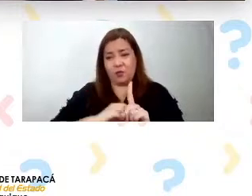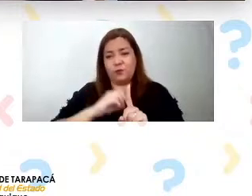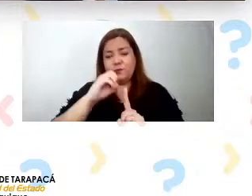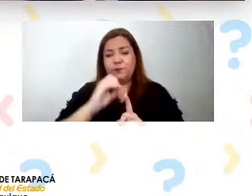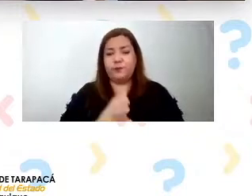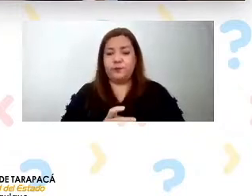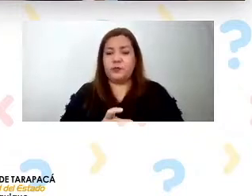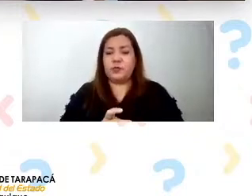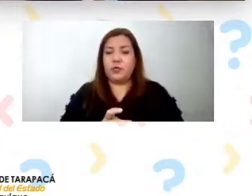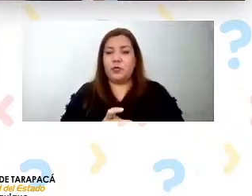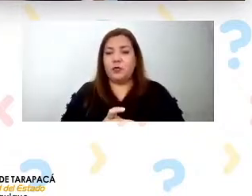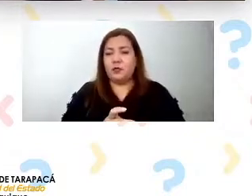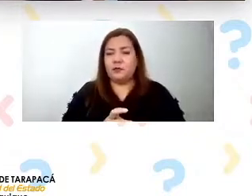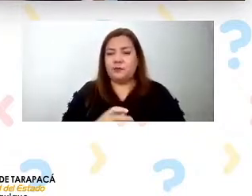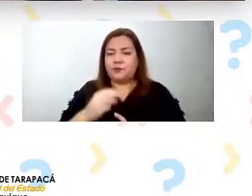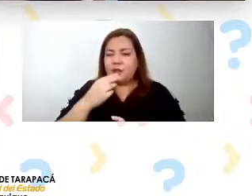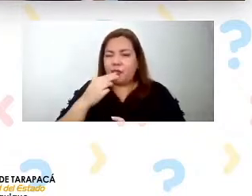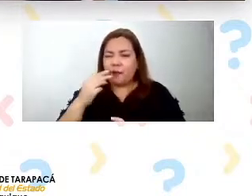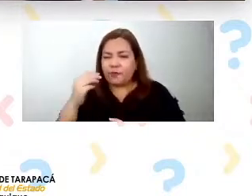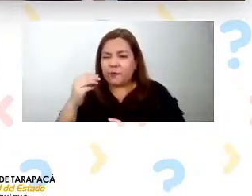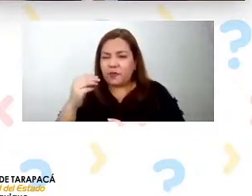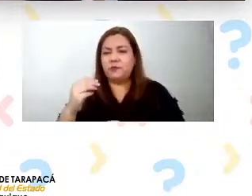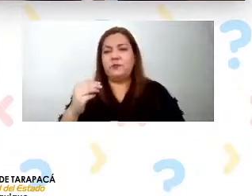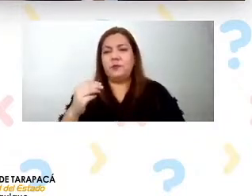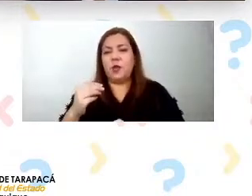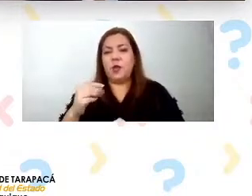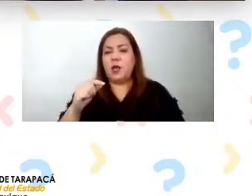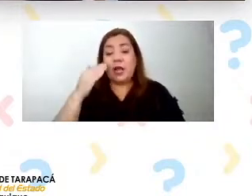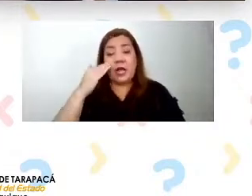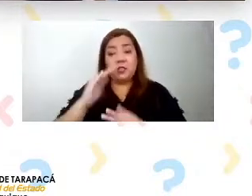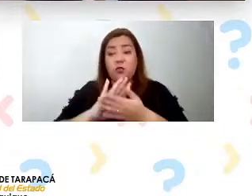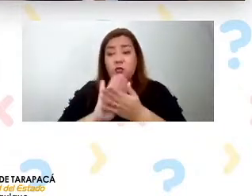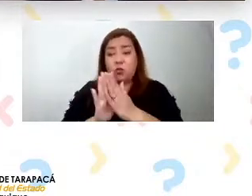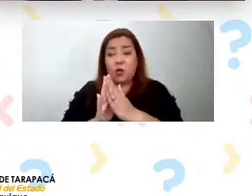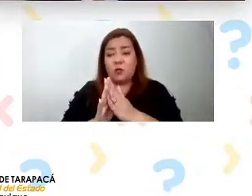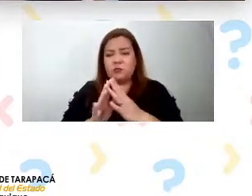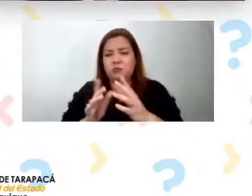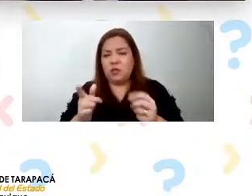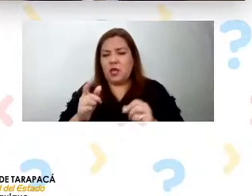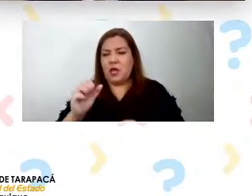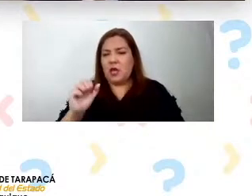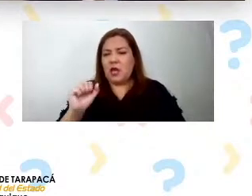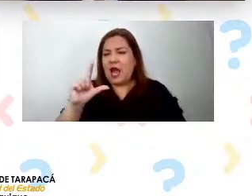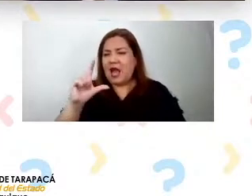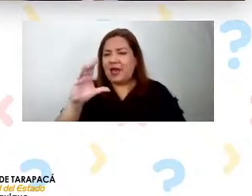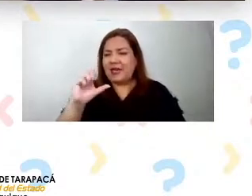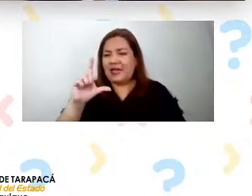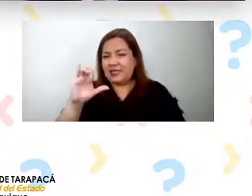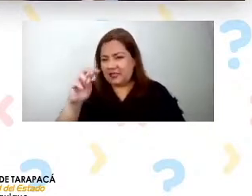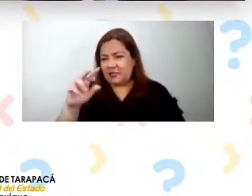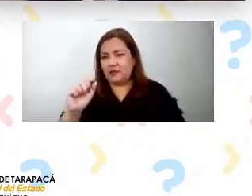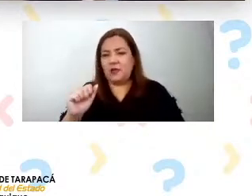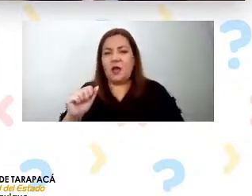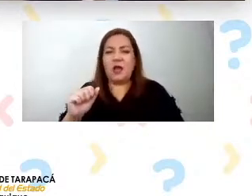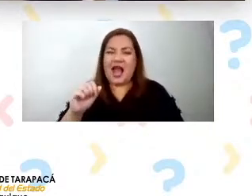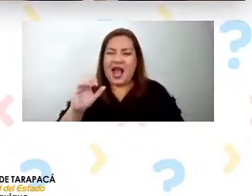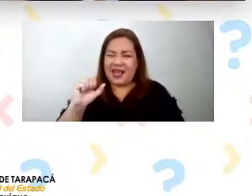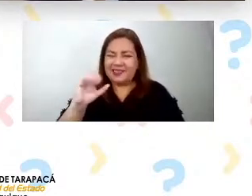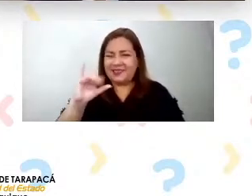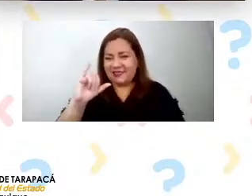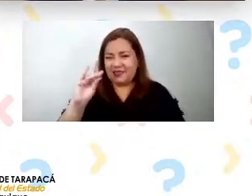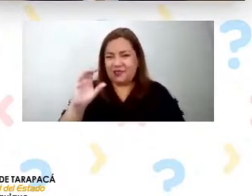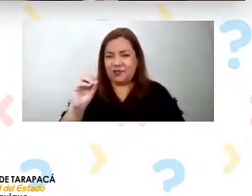La acidez, todas las aguas son prácticamente alcalinas, existen algunas que se escapan un poco de